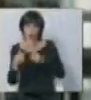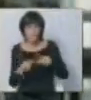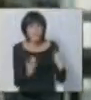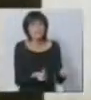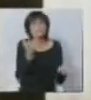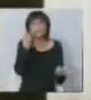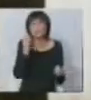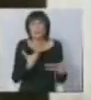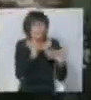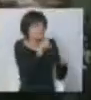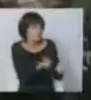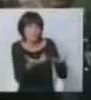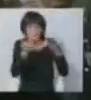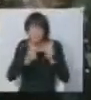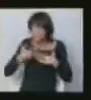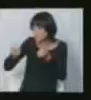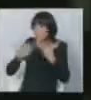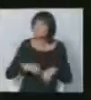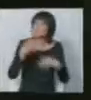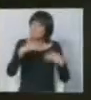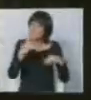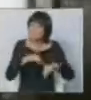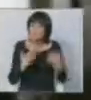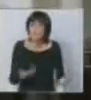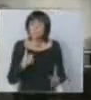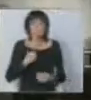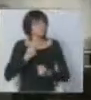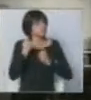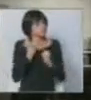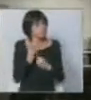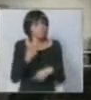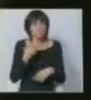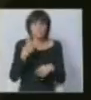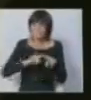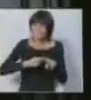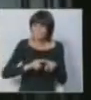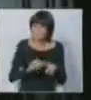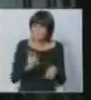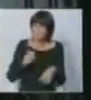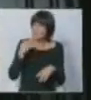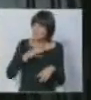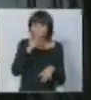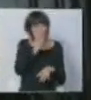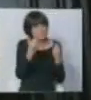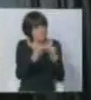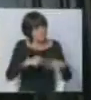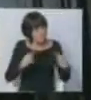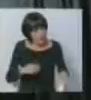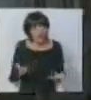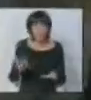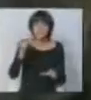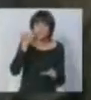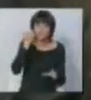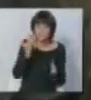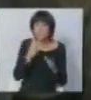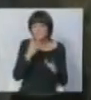debiendo favores. Realmente tenés que tener mucho estómago para ser político, y cualquier coincidencia